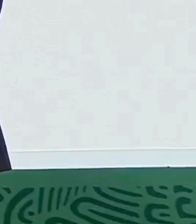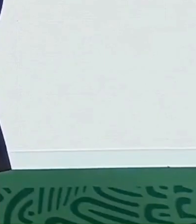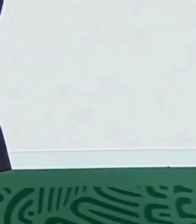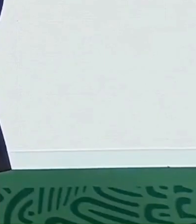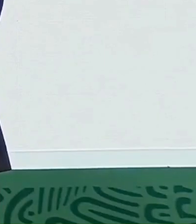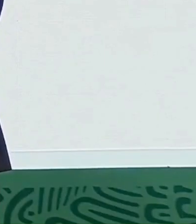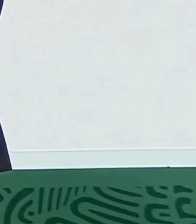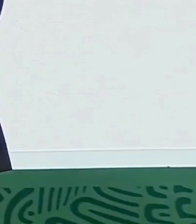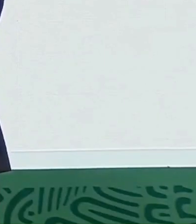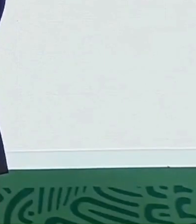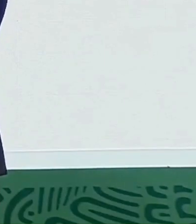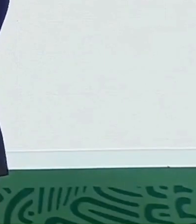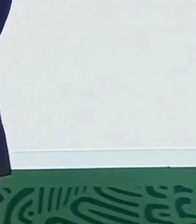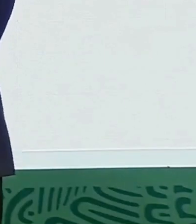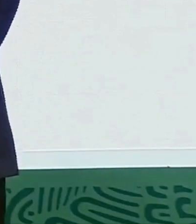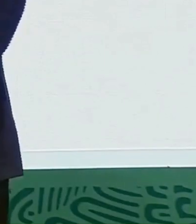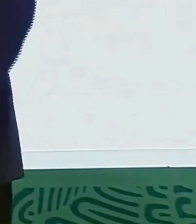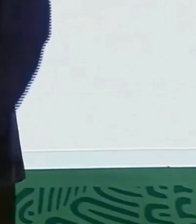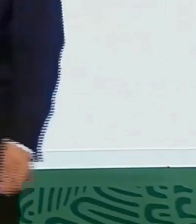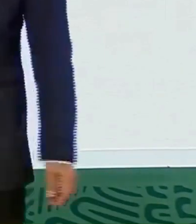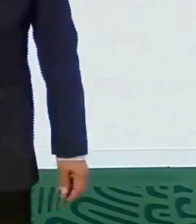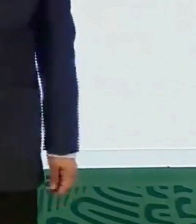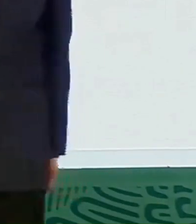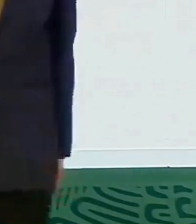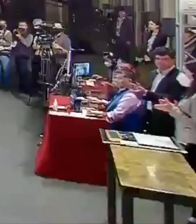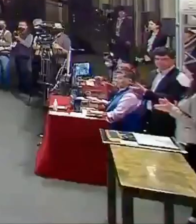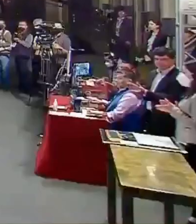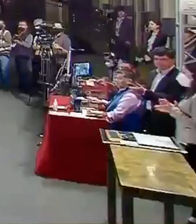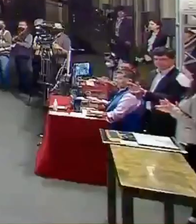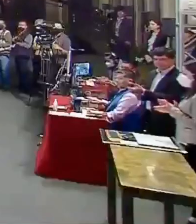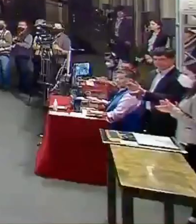responsabilidad y humanismo.